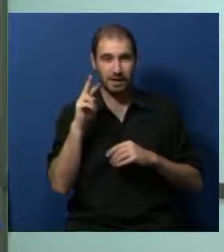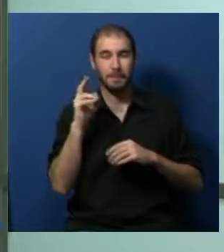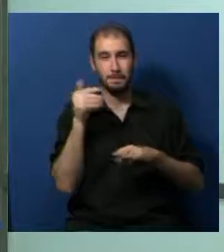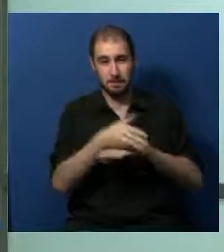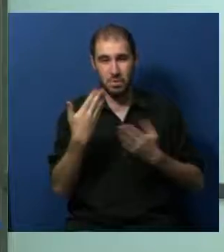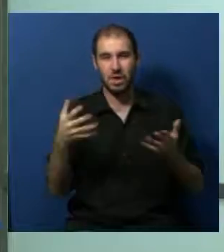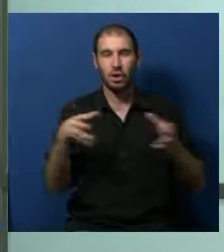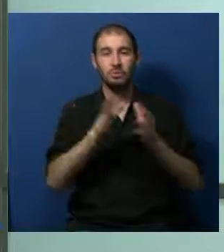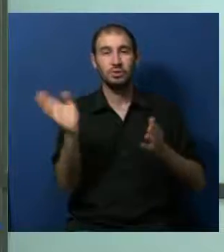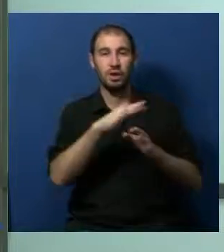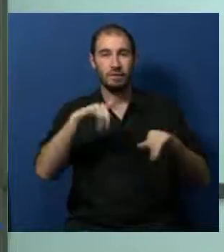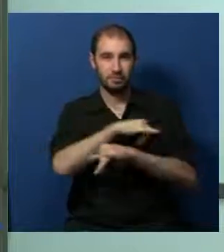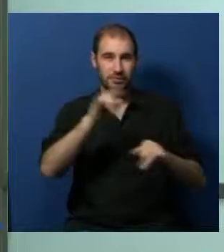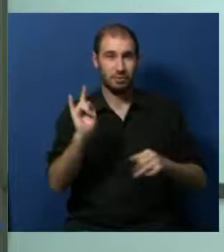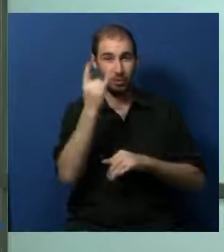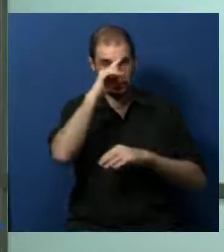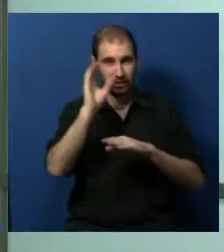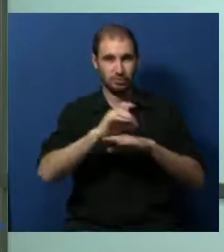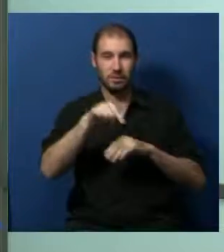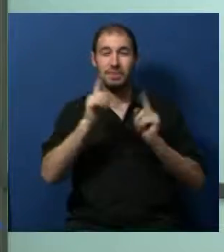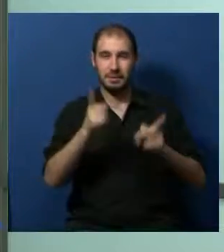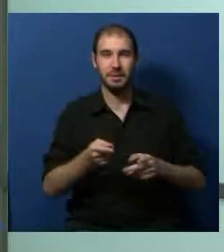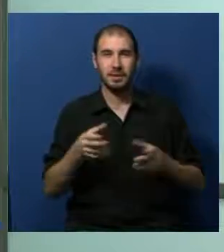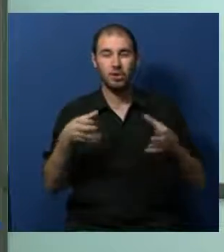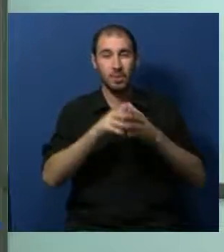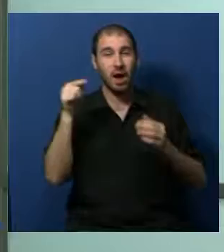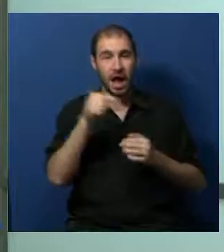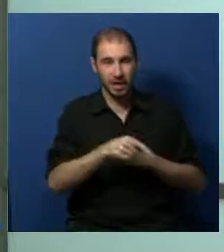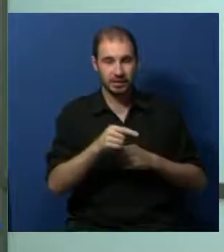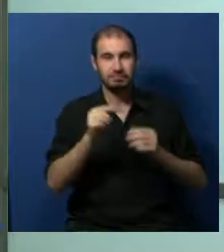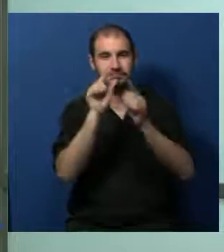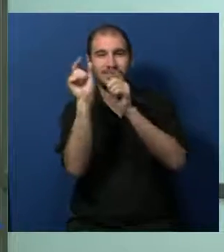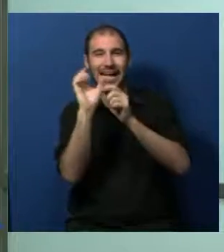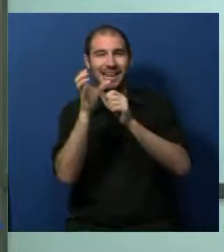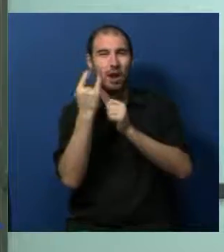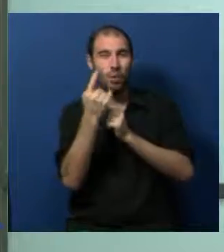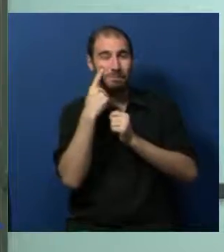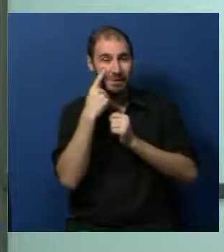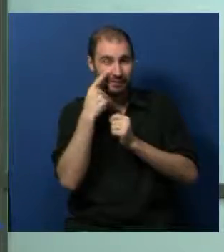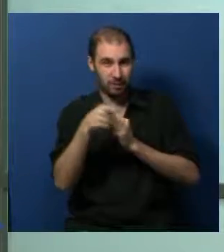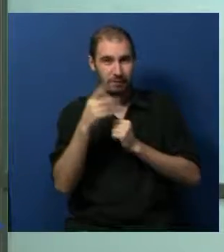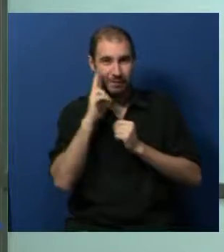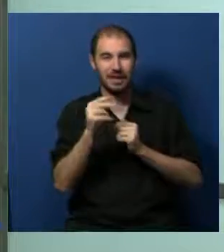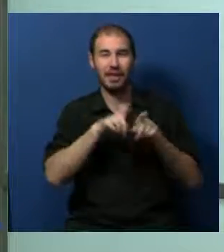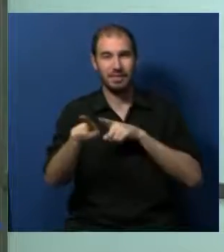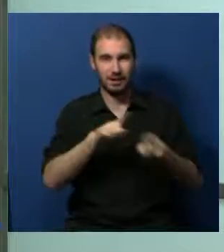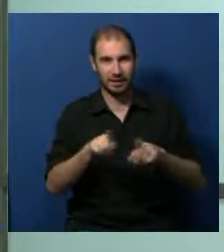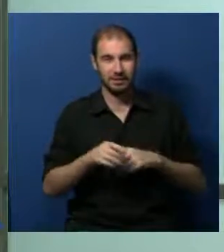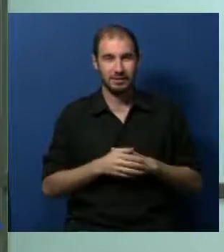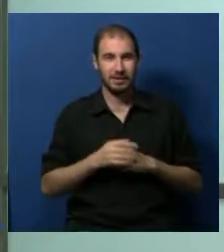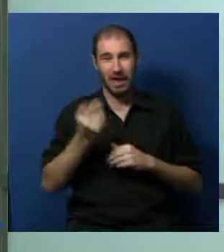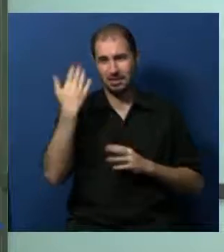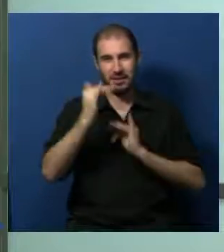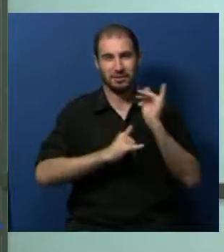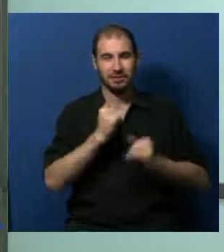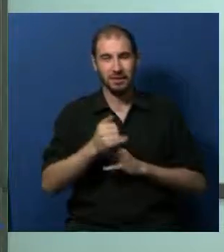www.unidiversidad.com.ar, todo el sistema de medios de la universidad, y allí tienen, bueno, la pestañita de Señalú para que nos vean en vivo vía internet. Lo